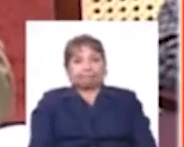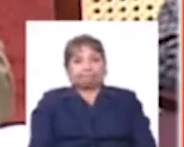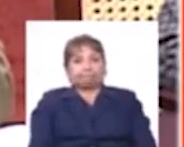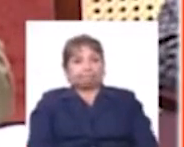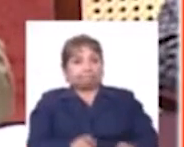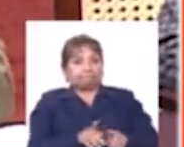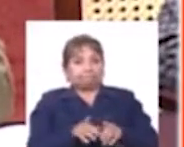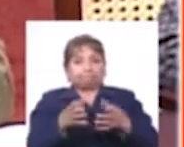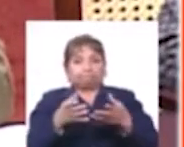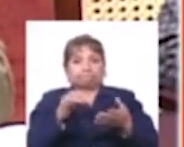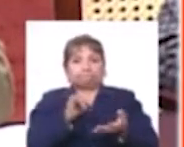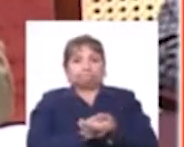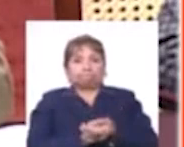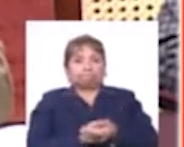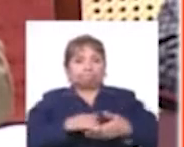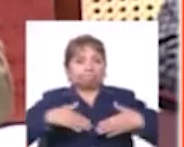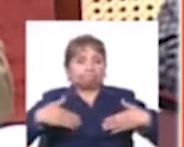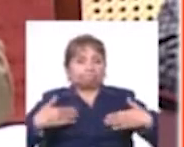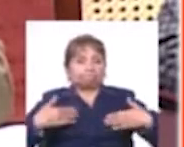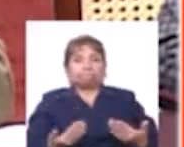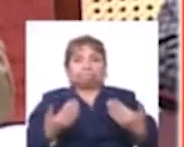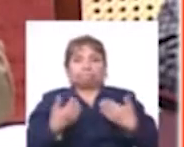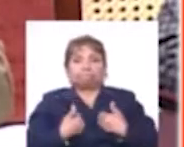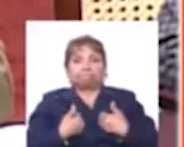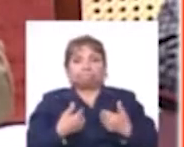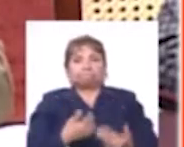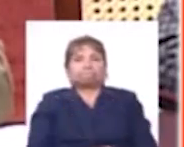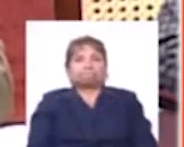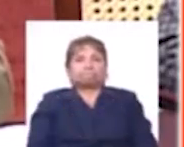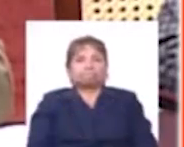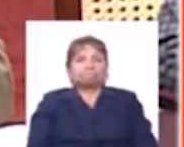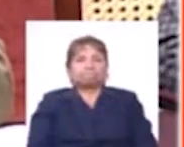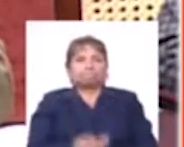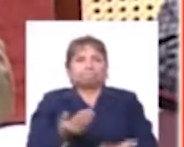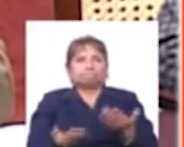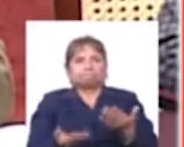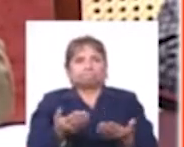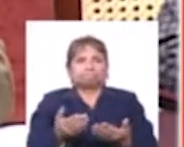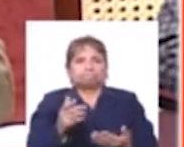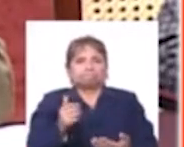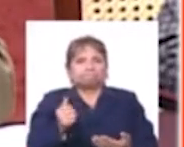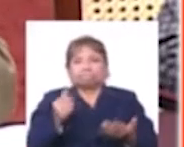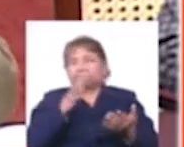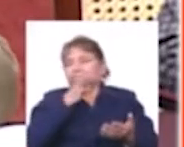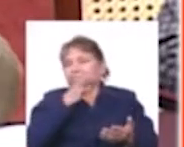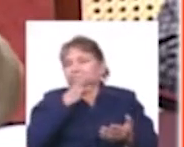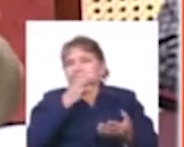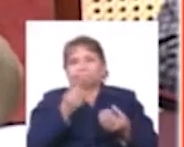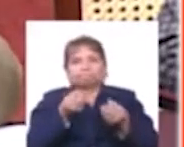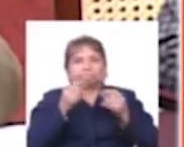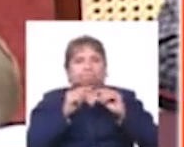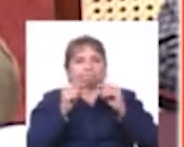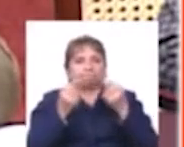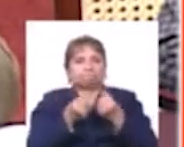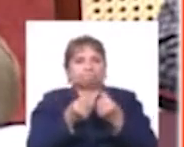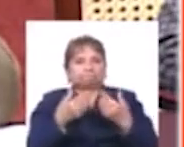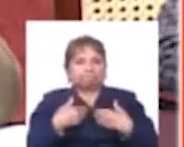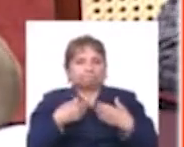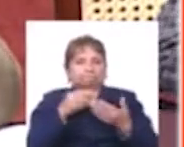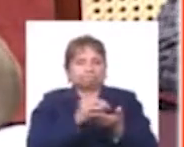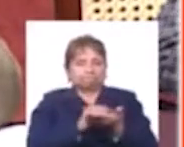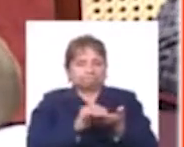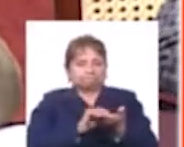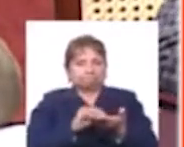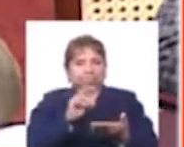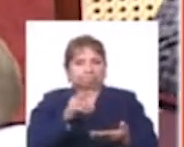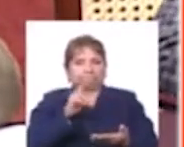dar esta pantalla, por lo menos, de austeridad? No, bueno, total, me parece